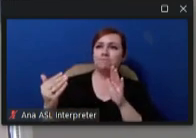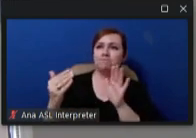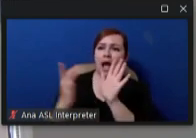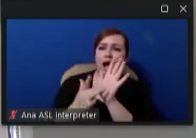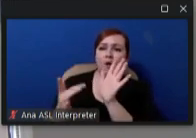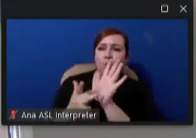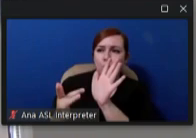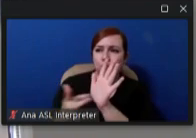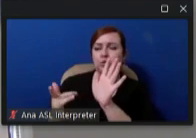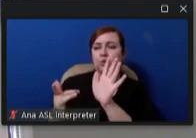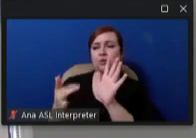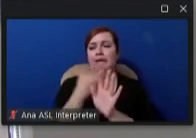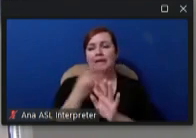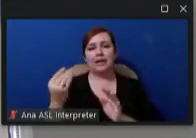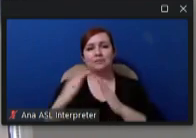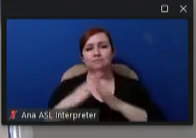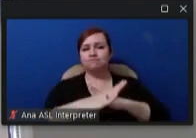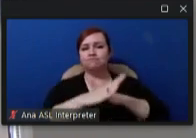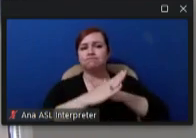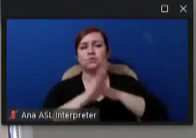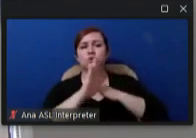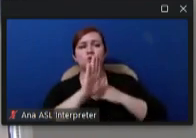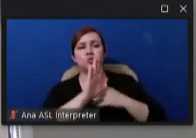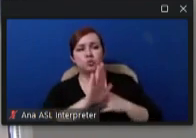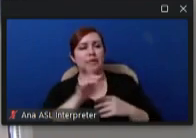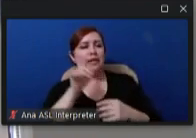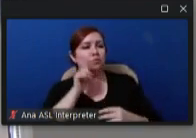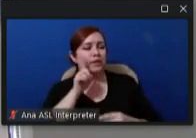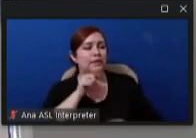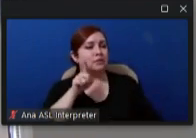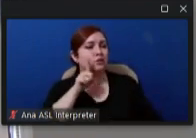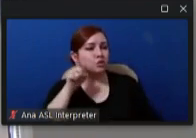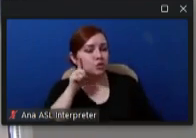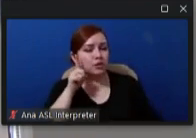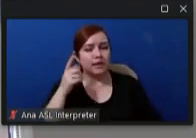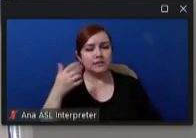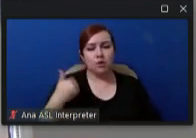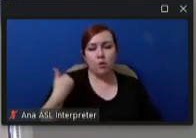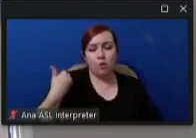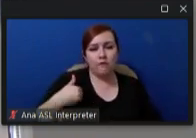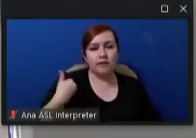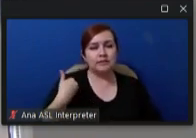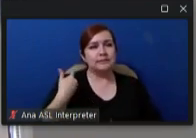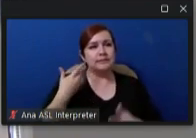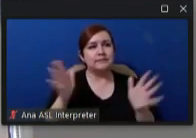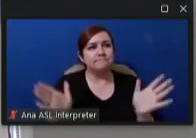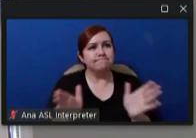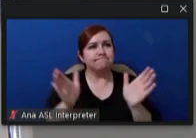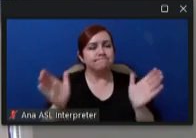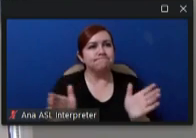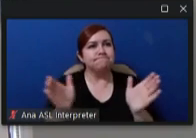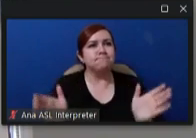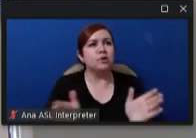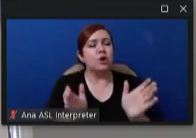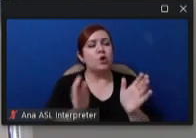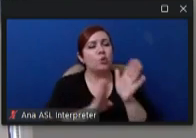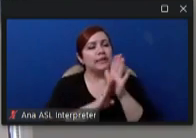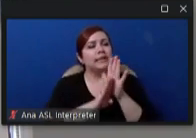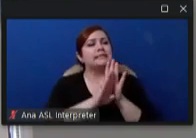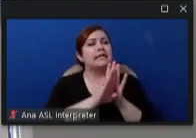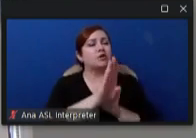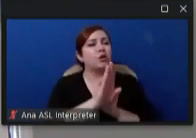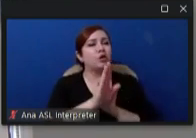e independencia de las mujeres sordas jóvenes. Urge políticas públicas integrales para promover un desarrollo